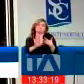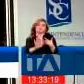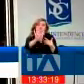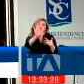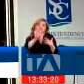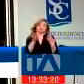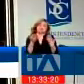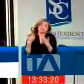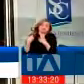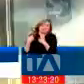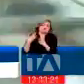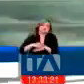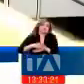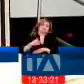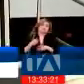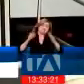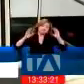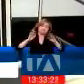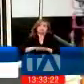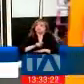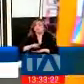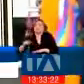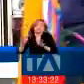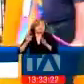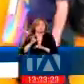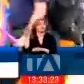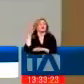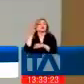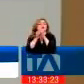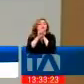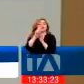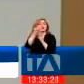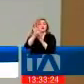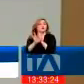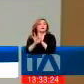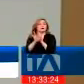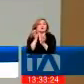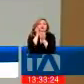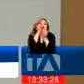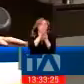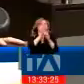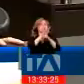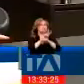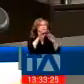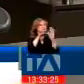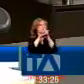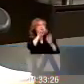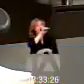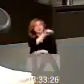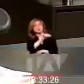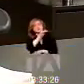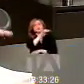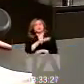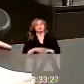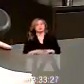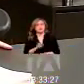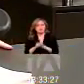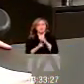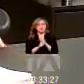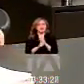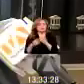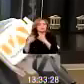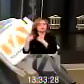su nivel de responsabilidad, aunque recalca que ellos en el 2019 ya alertaron a la superintendencia de bancos y que él apenas desde ese año